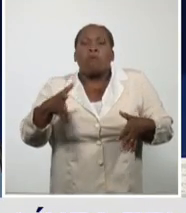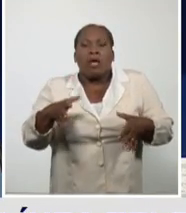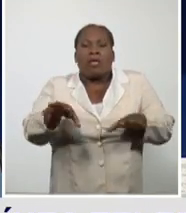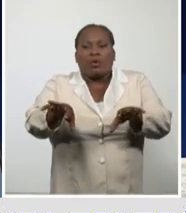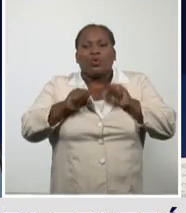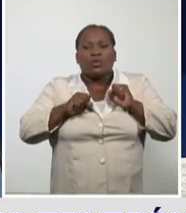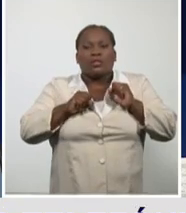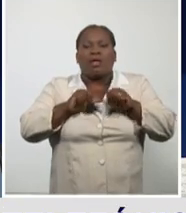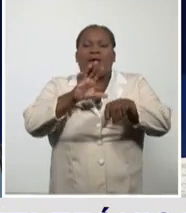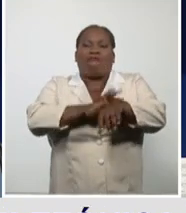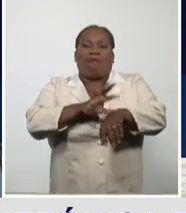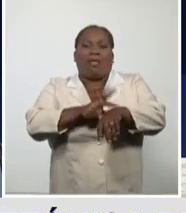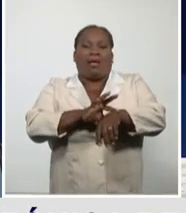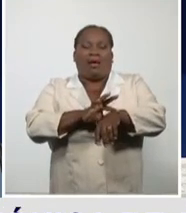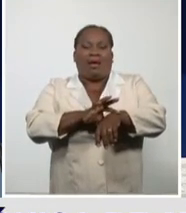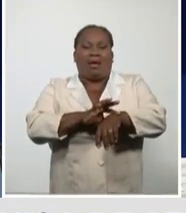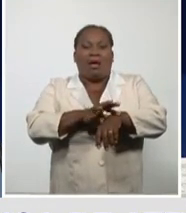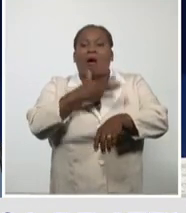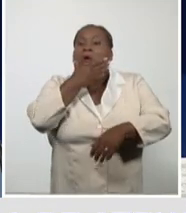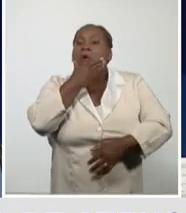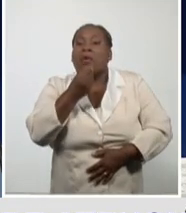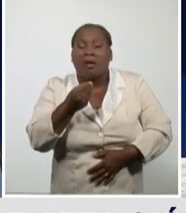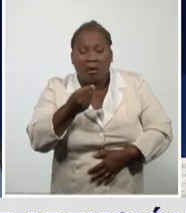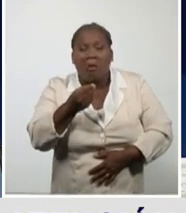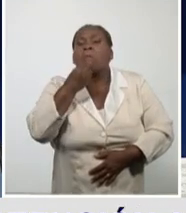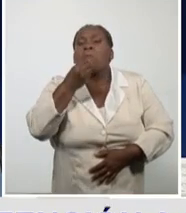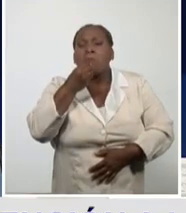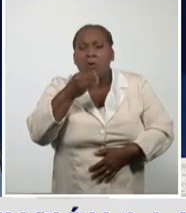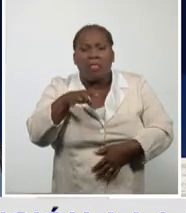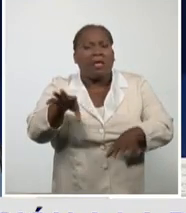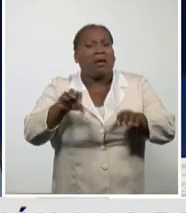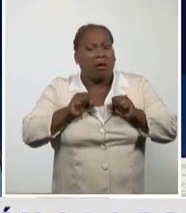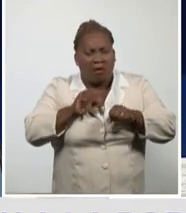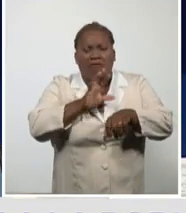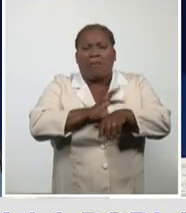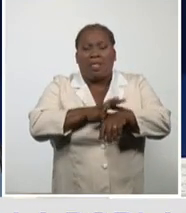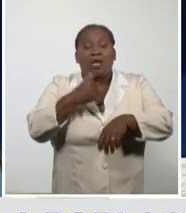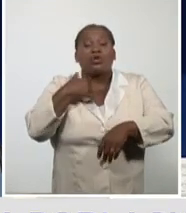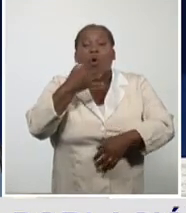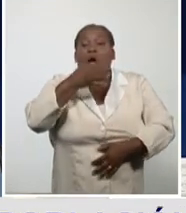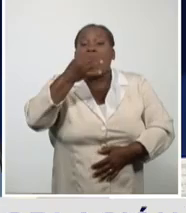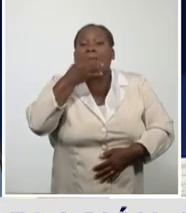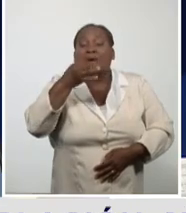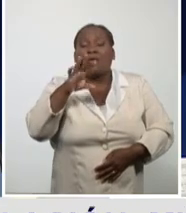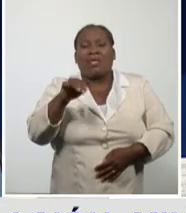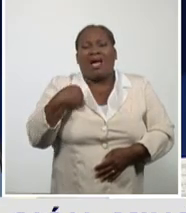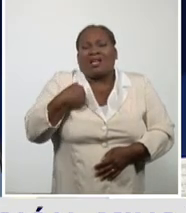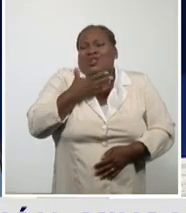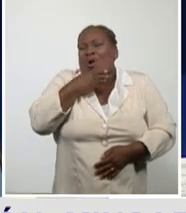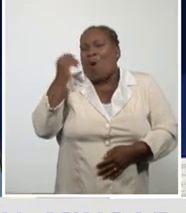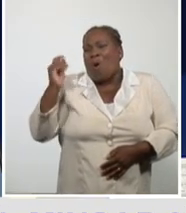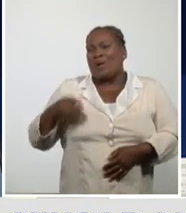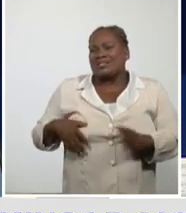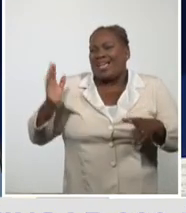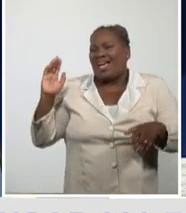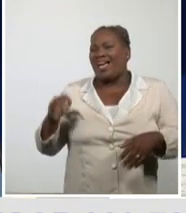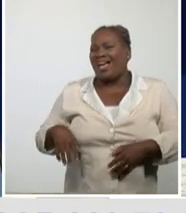enfermedad asociada, joven, ese la coge cualquiera. Y yo digo esto para que no digan, que coño, yo soy joven, yo no padezco